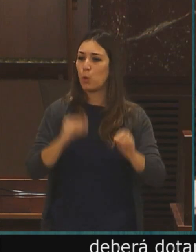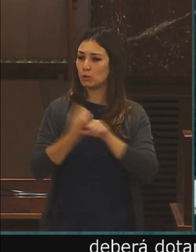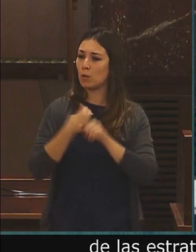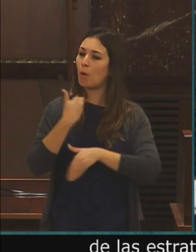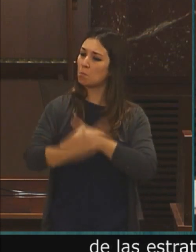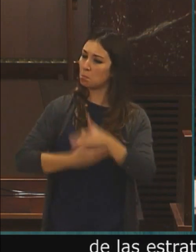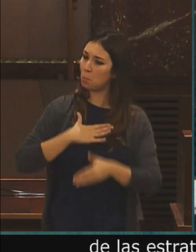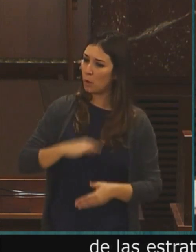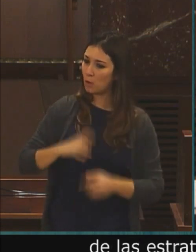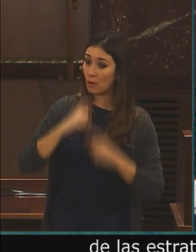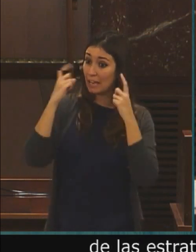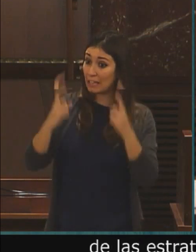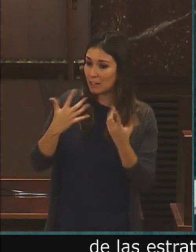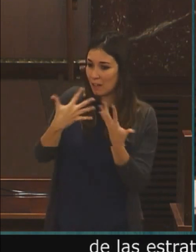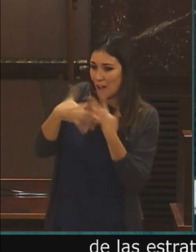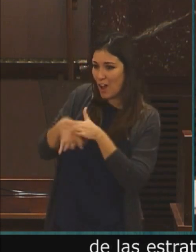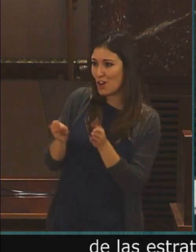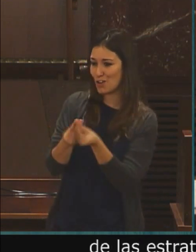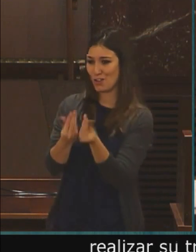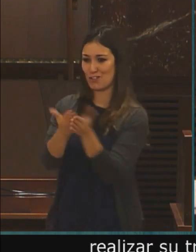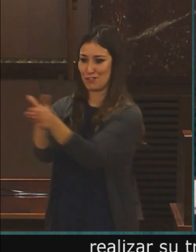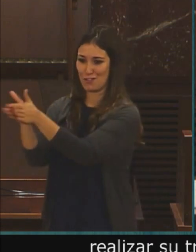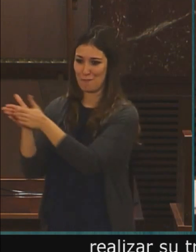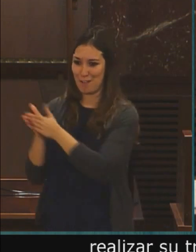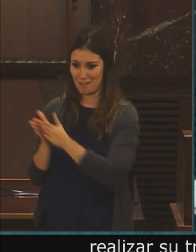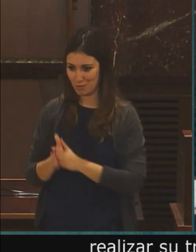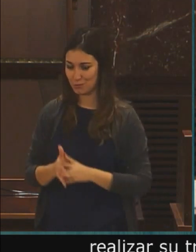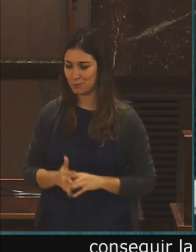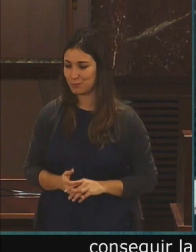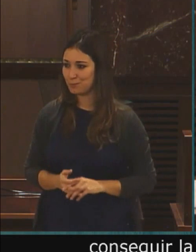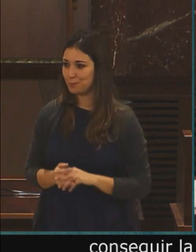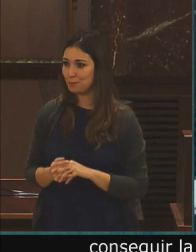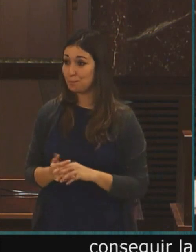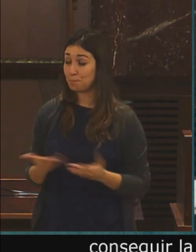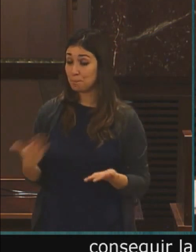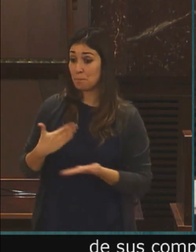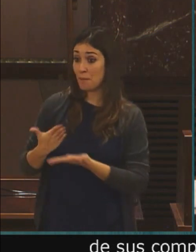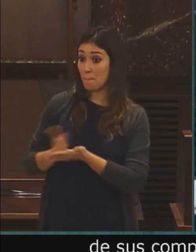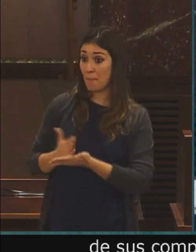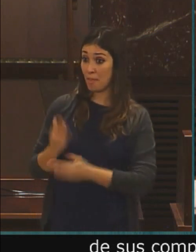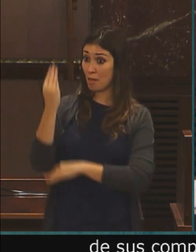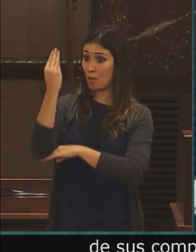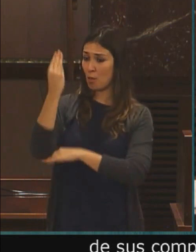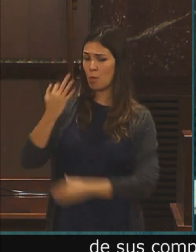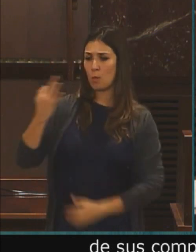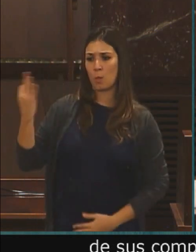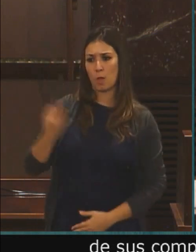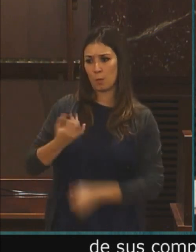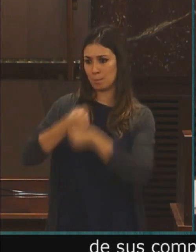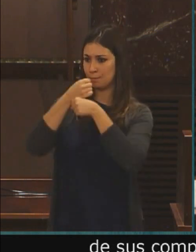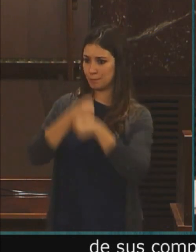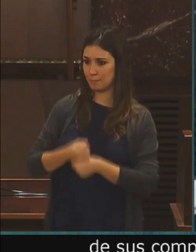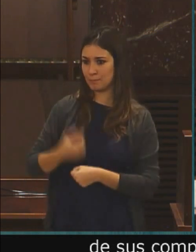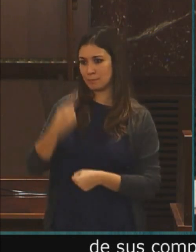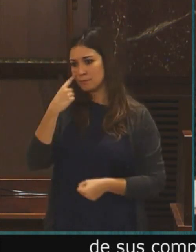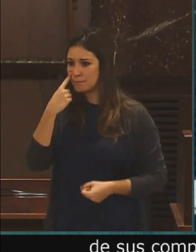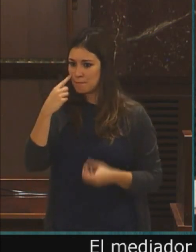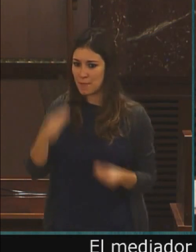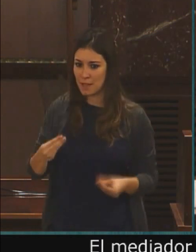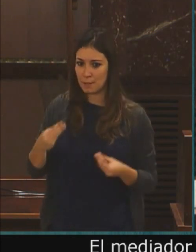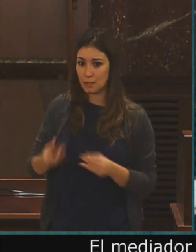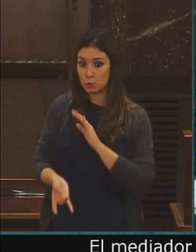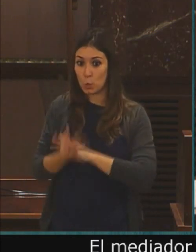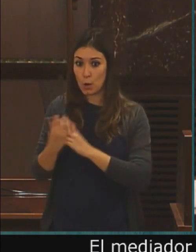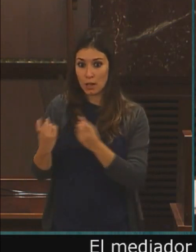así como intentar conseguir la integración con el resto de sus compañeros. El mediador deberá estar presente, siempre atento para